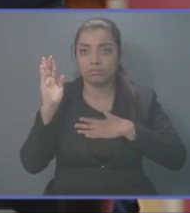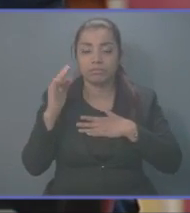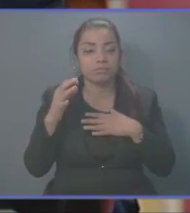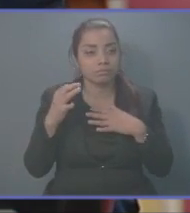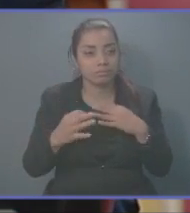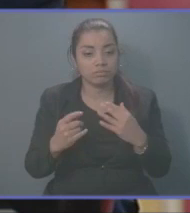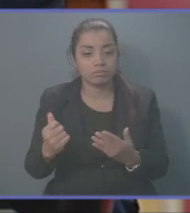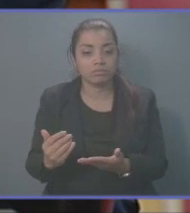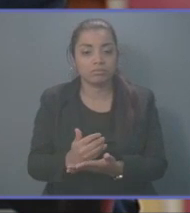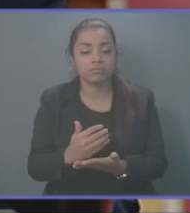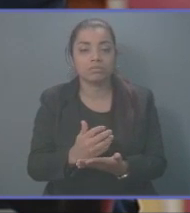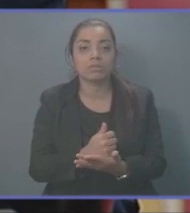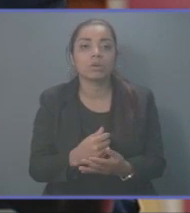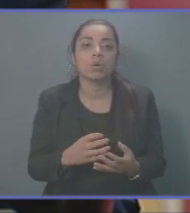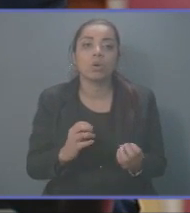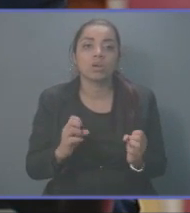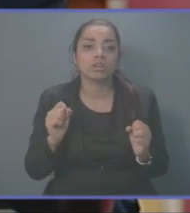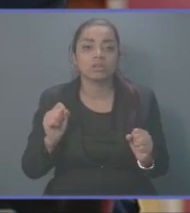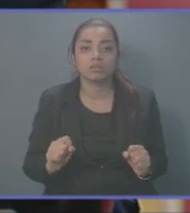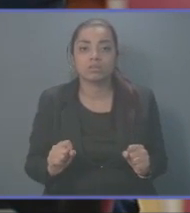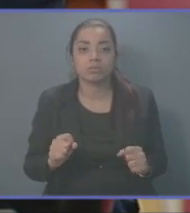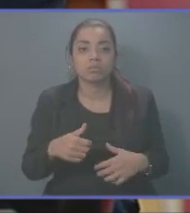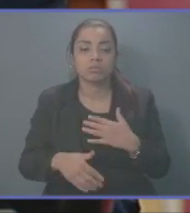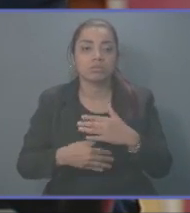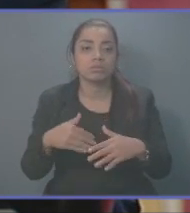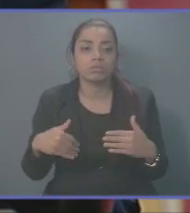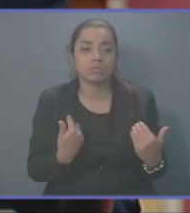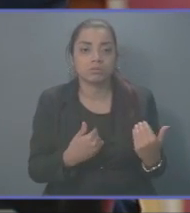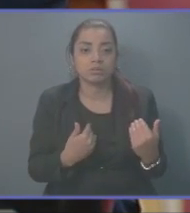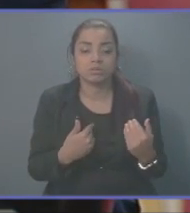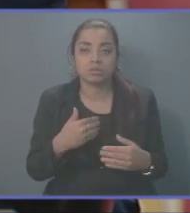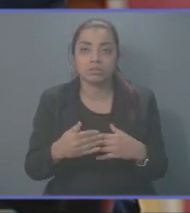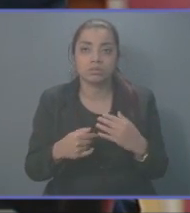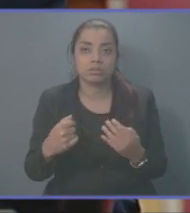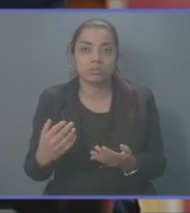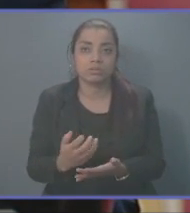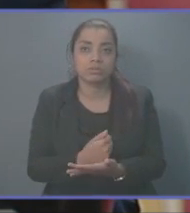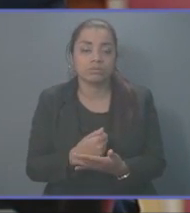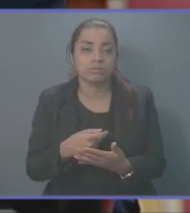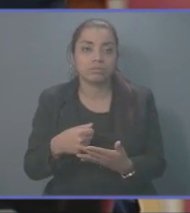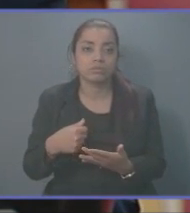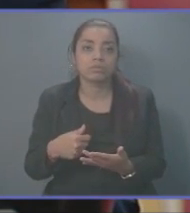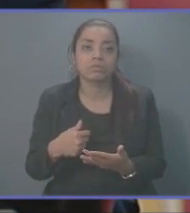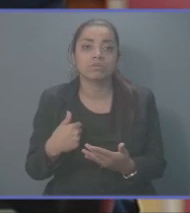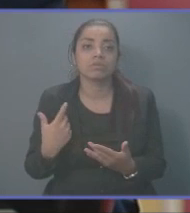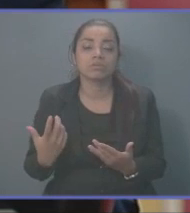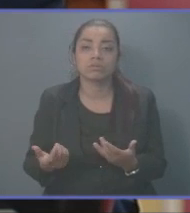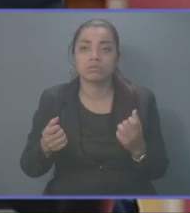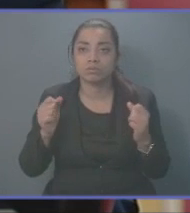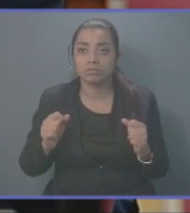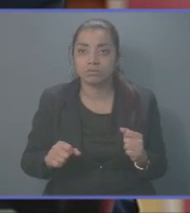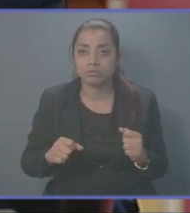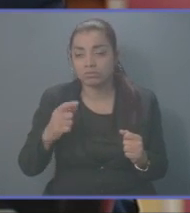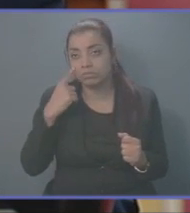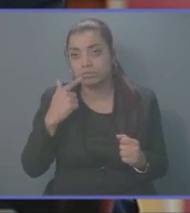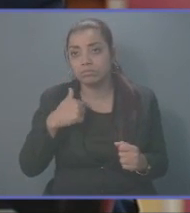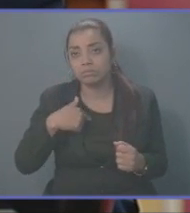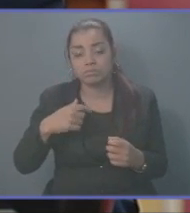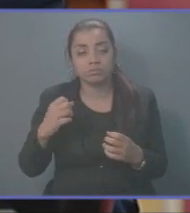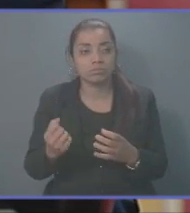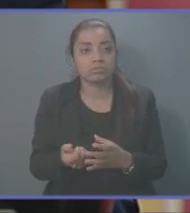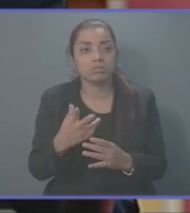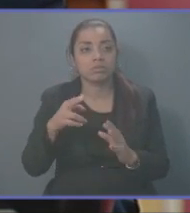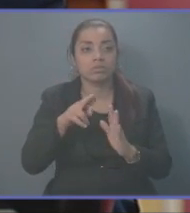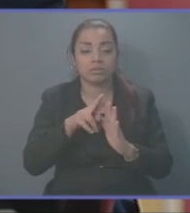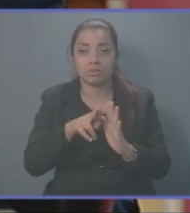obligaciones tributarias o que no se pudieran amparar a la amnistía fiscal que se relaciona, lo que hace pertinente emitir una nueva